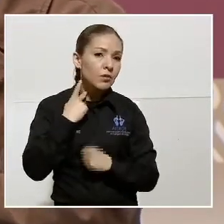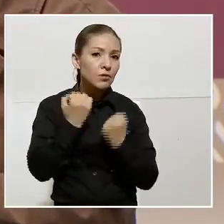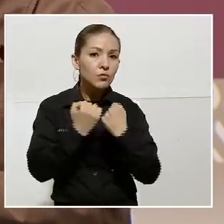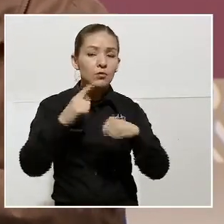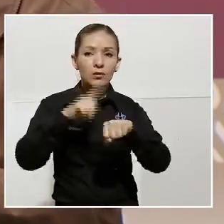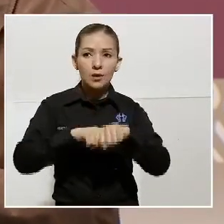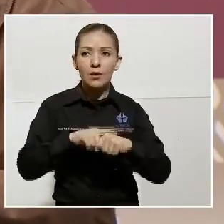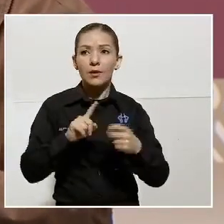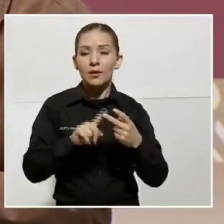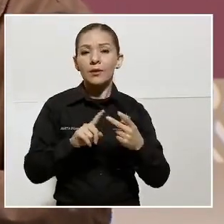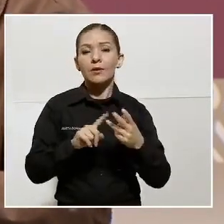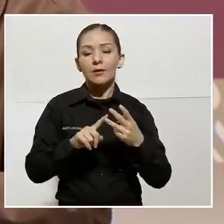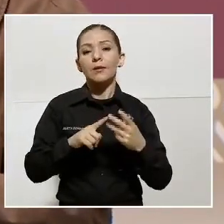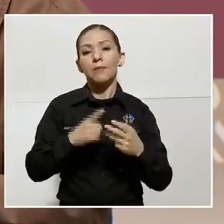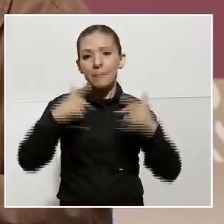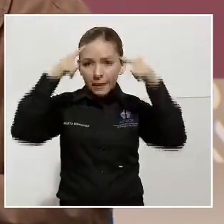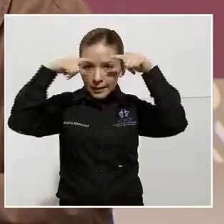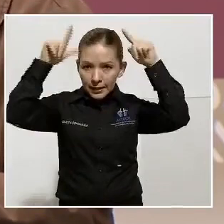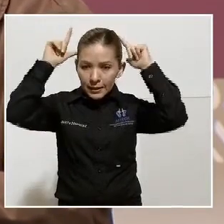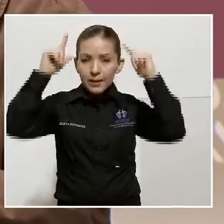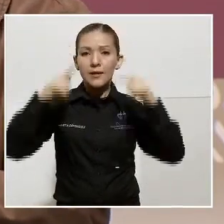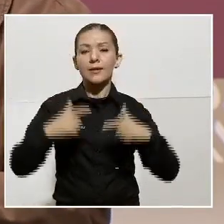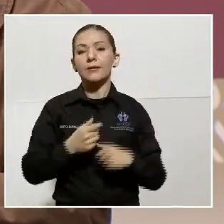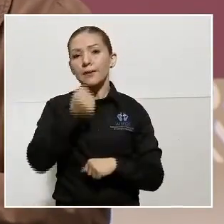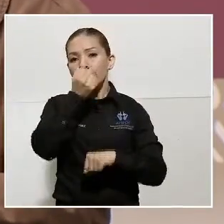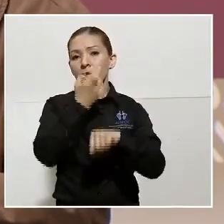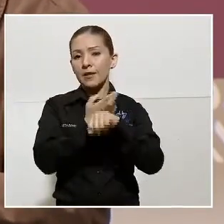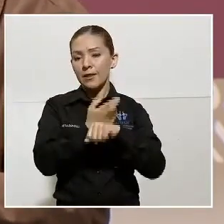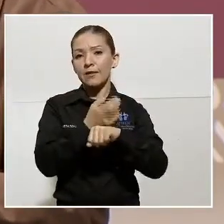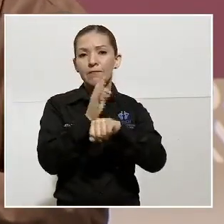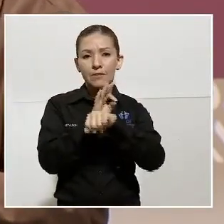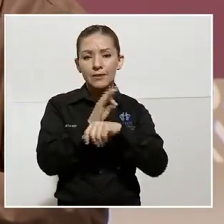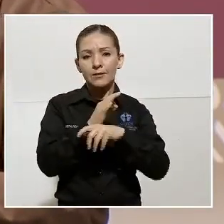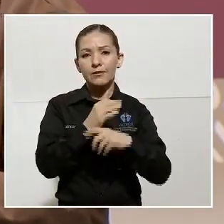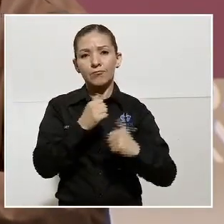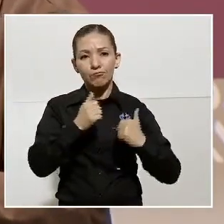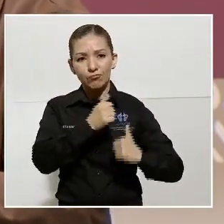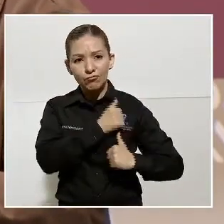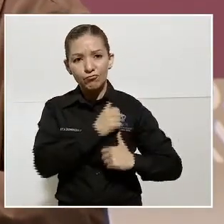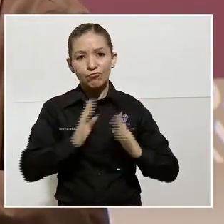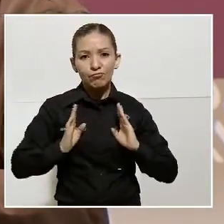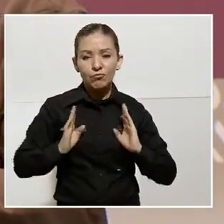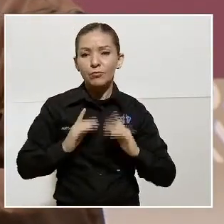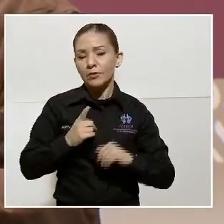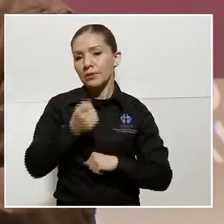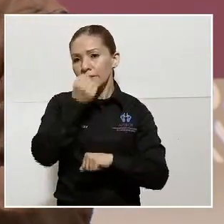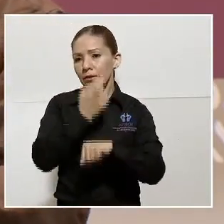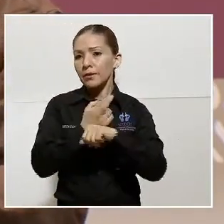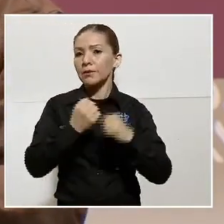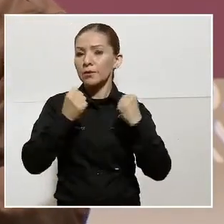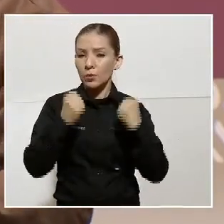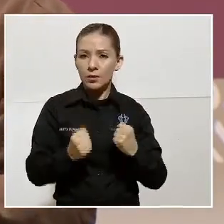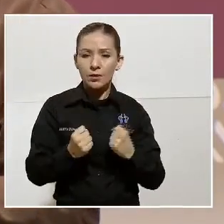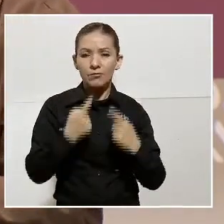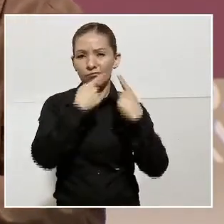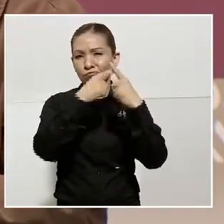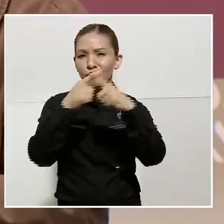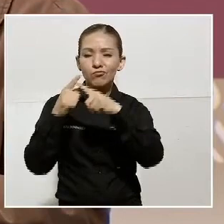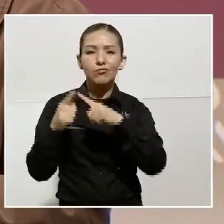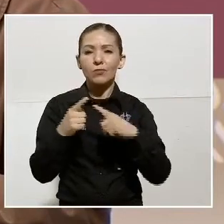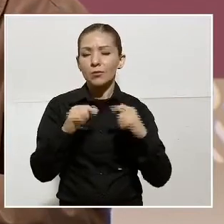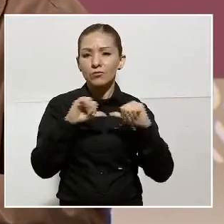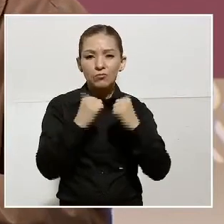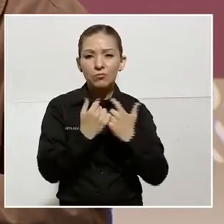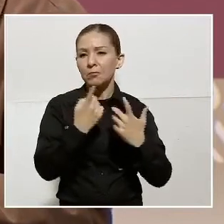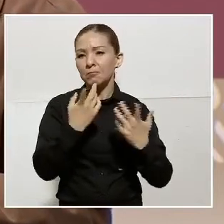la Secretaría de Marina, la Secretaría de la Defensa, la Secretaría de Seguridad, así como los lugares civiles o